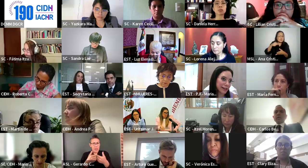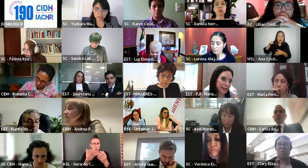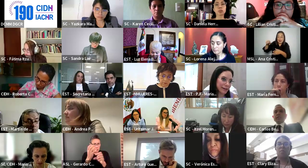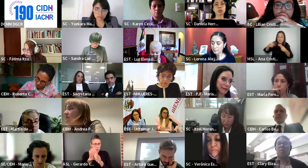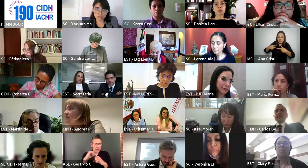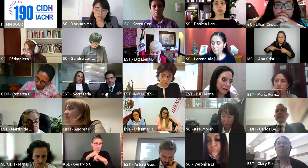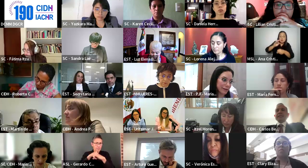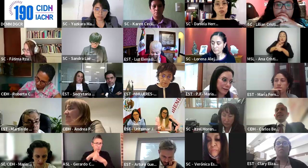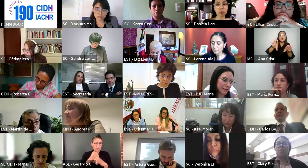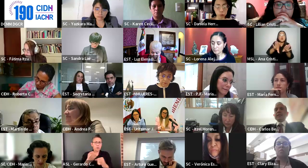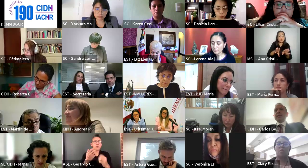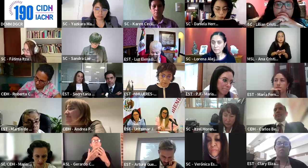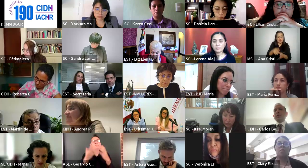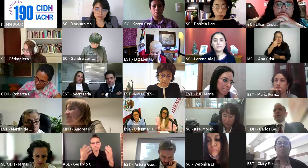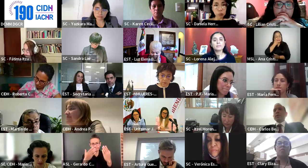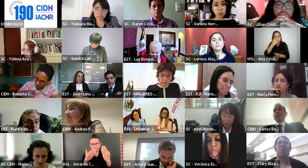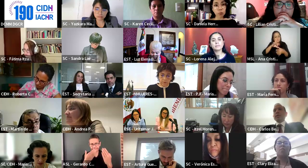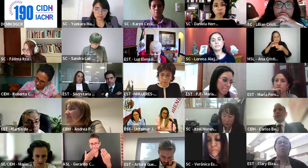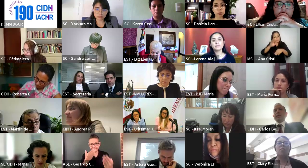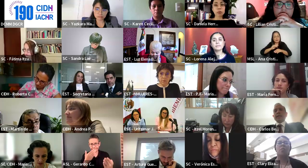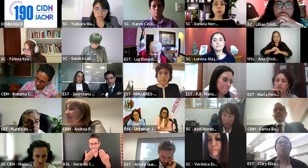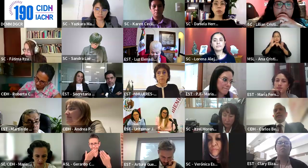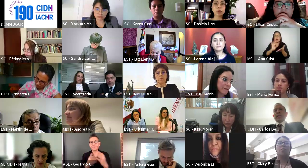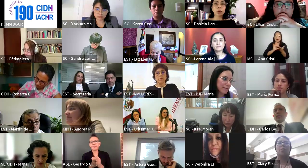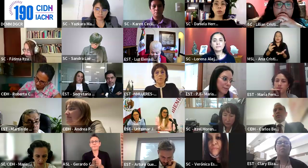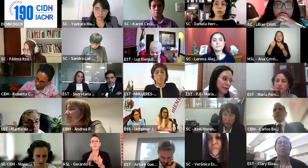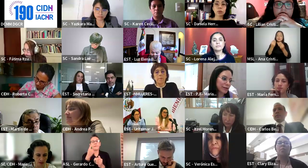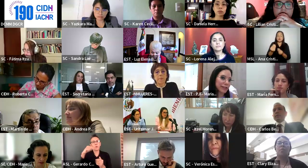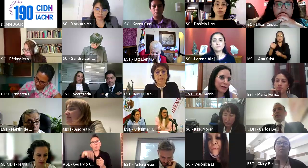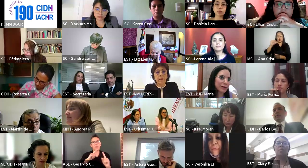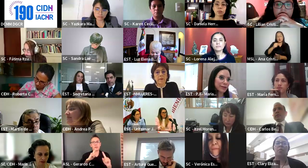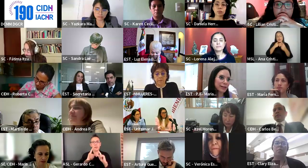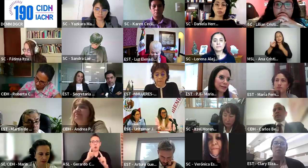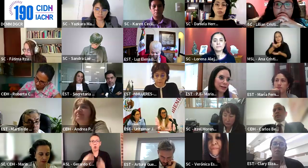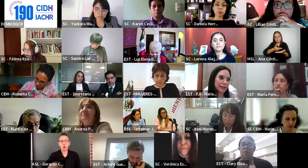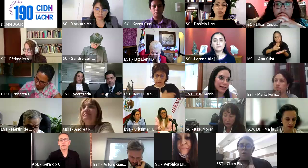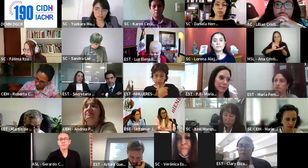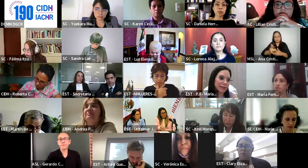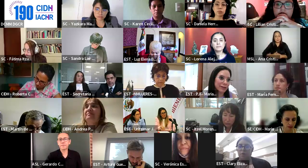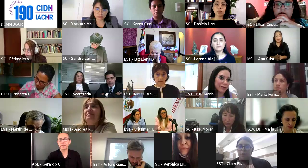personas. Muchísimas gracias por este diálogo.